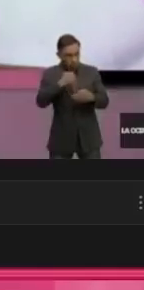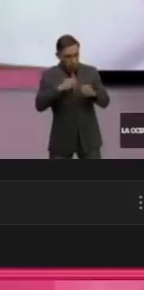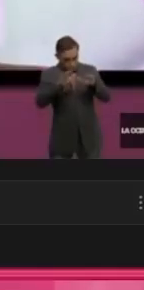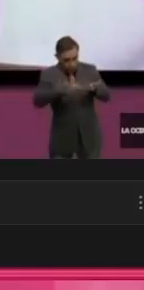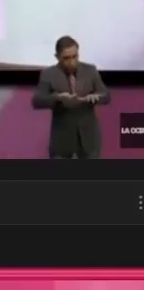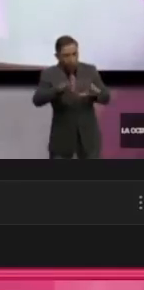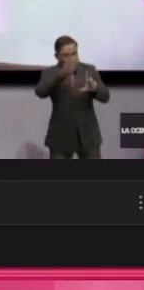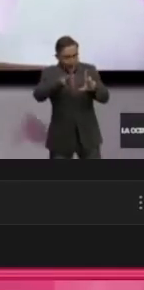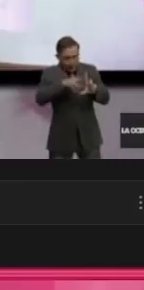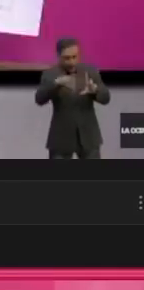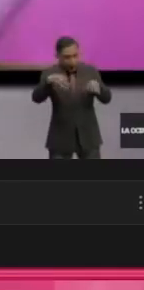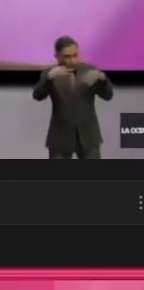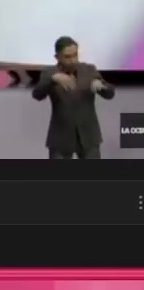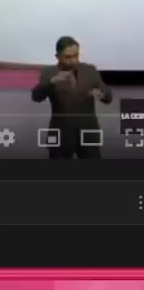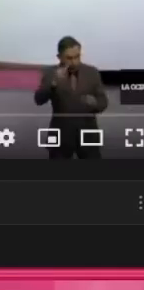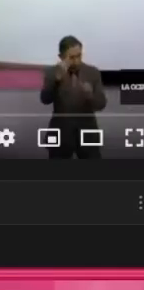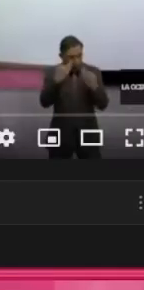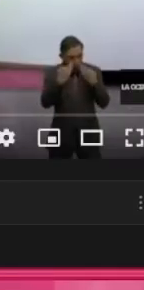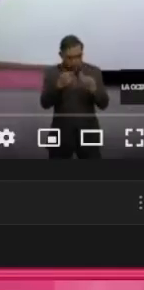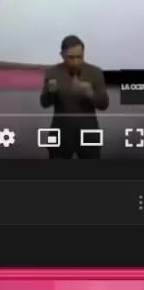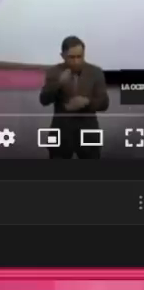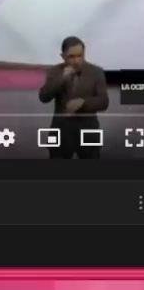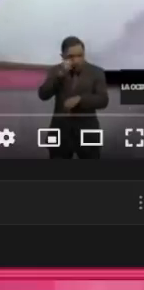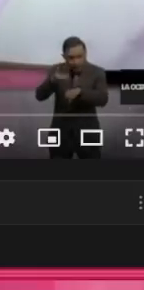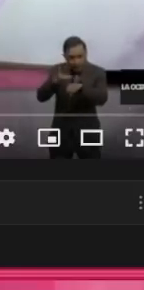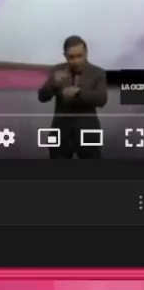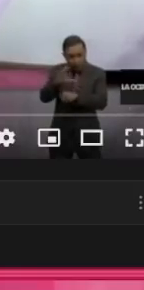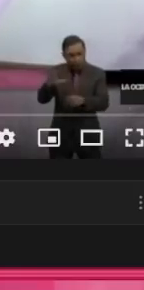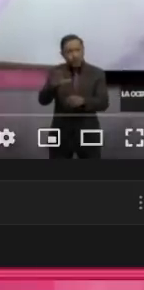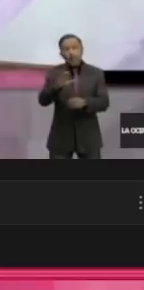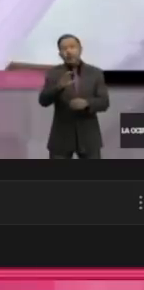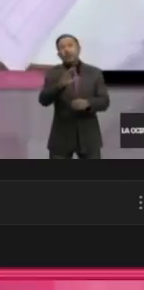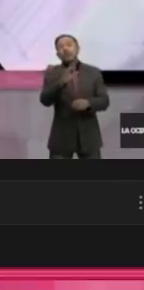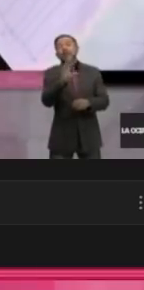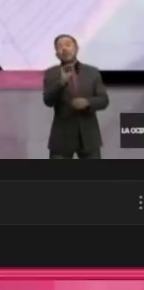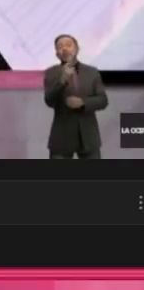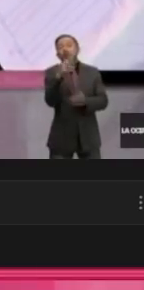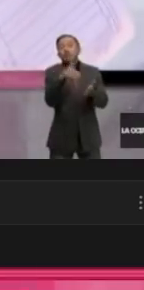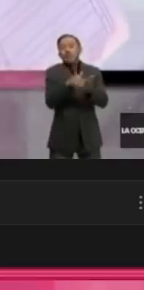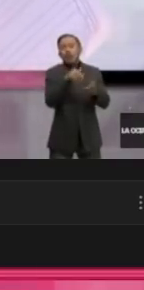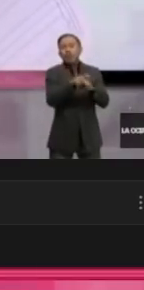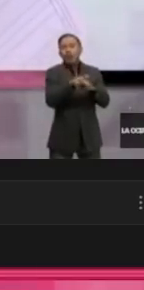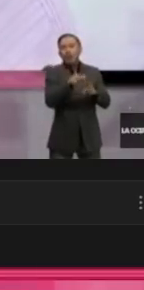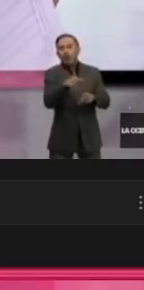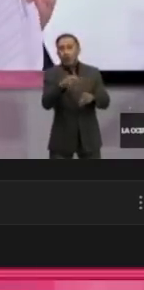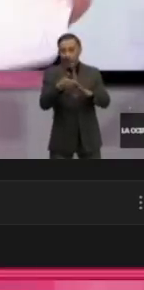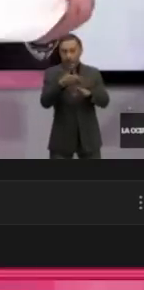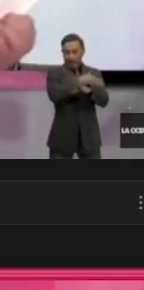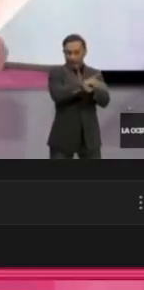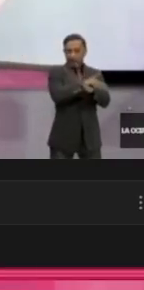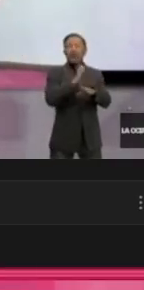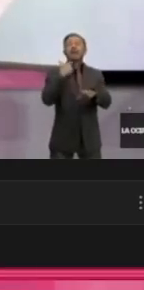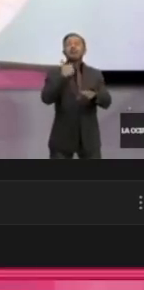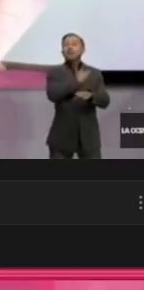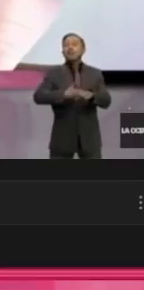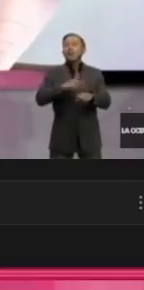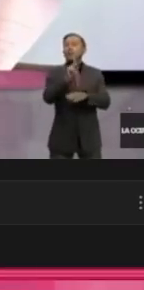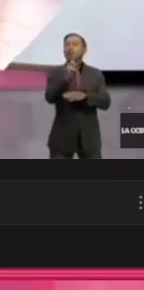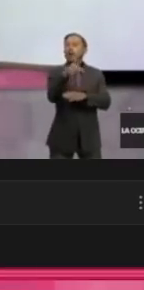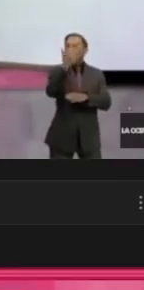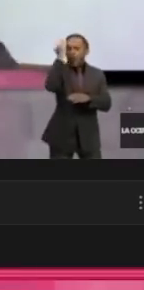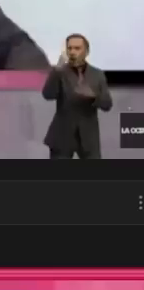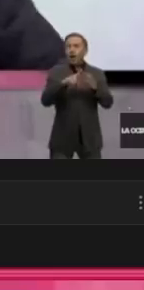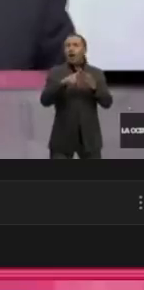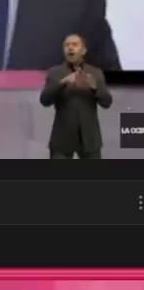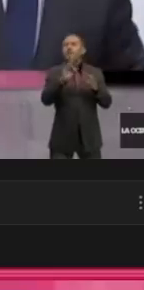Excel. Es un dato que muestra que llevamos del orden de 95 mil homicidios dolosos, que es la suma en los mismos periodos de Peña Nieto y Calderón. ¿Y qué vas a decir? ¿Con